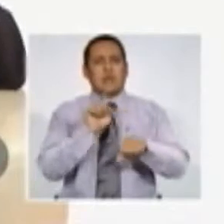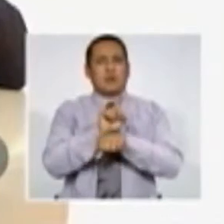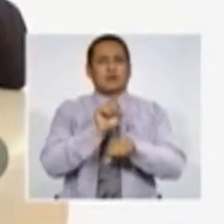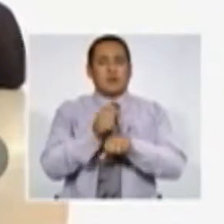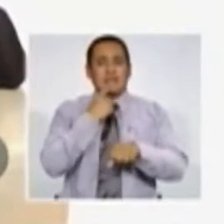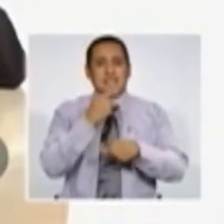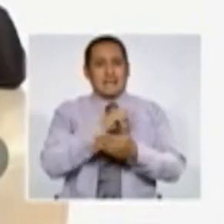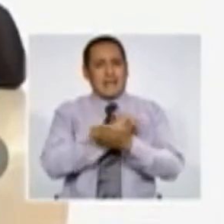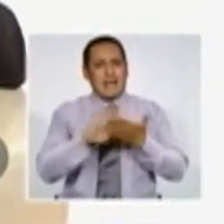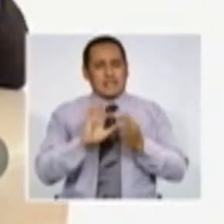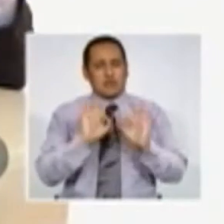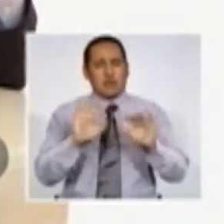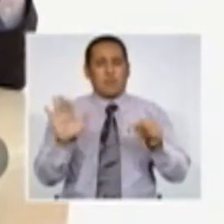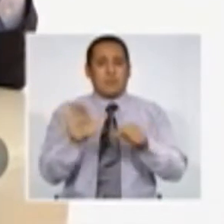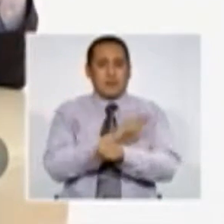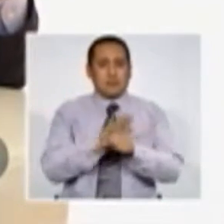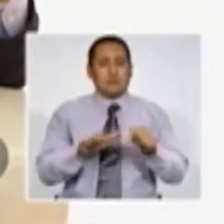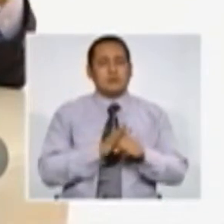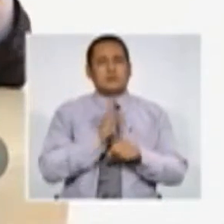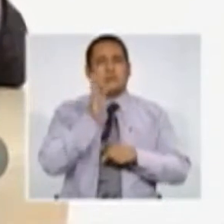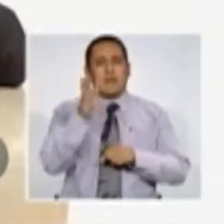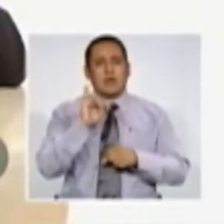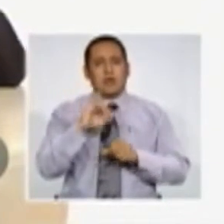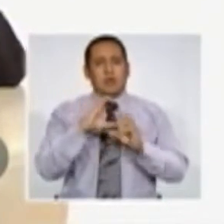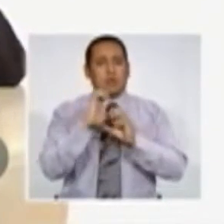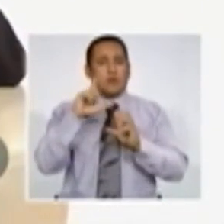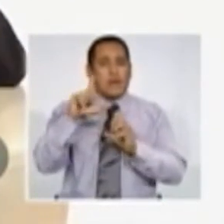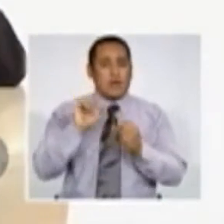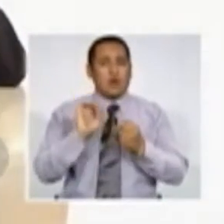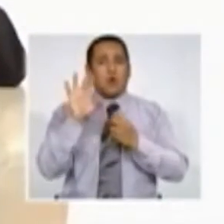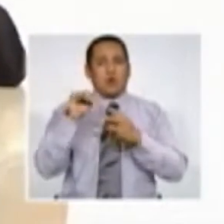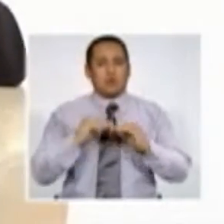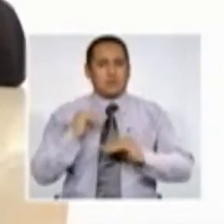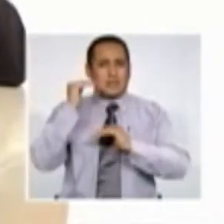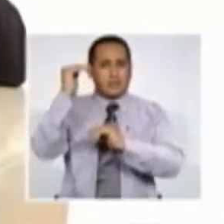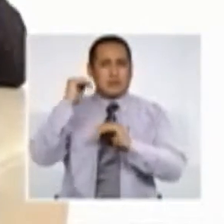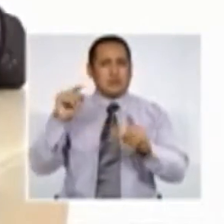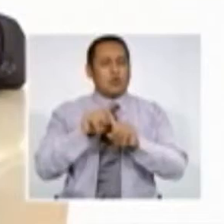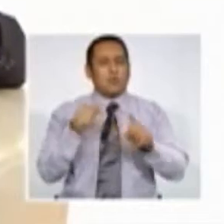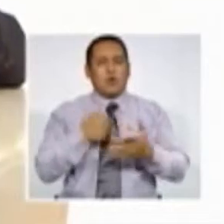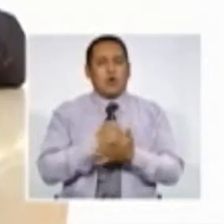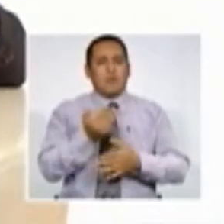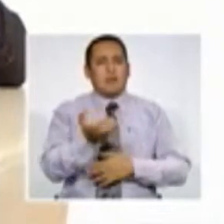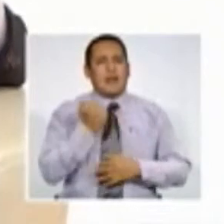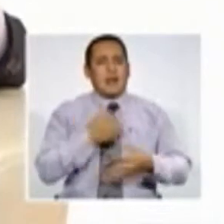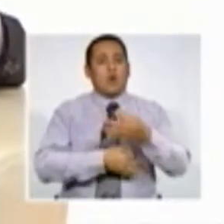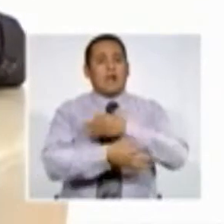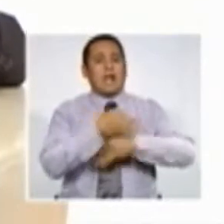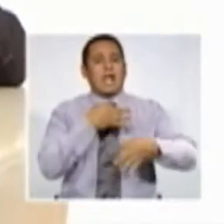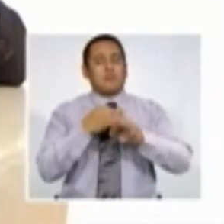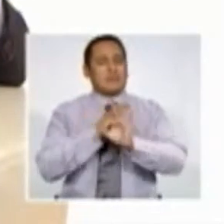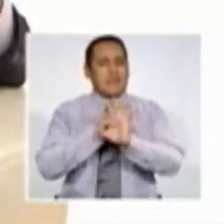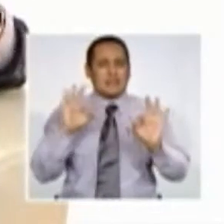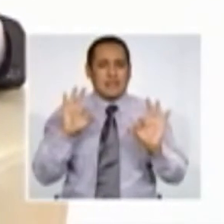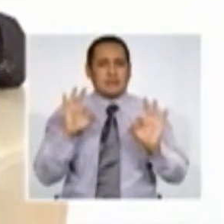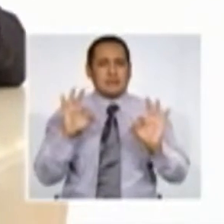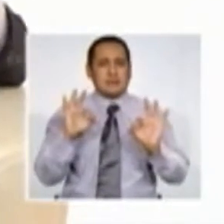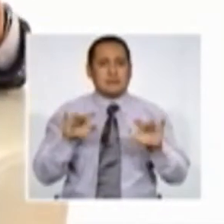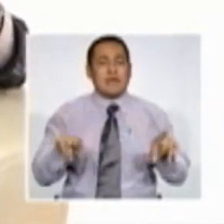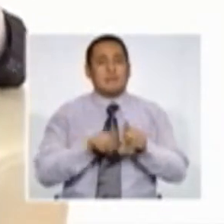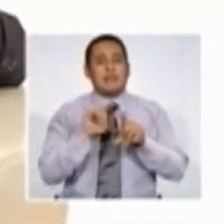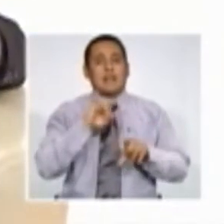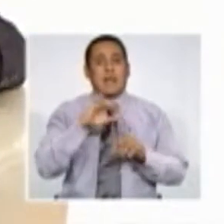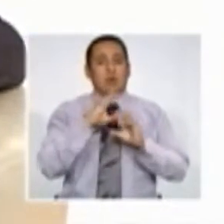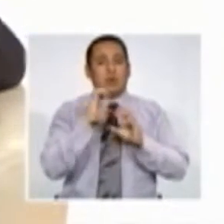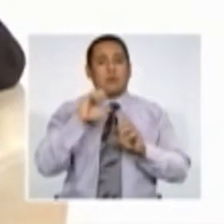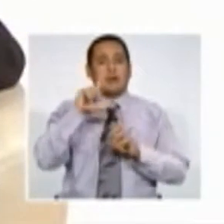que la educación, sabes, es gratuita absolutamente. Se acude a la UGEL o alguna otra instancia. Y que los colegios no pueden cobrar nada ni poner condicionamientos de ningún